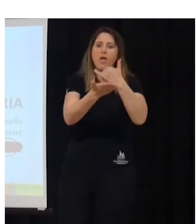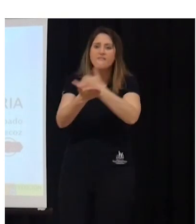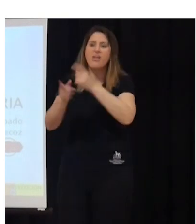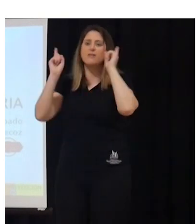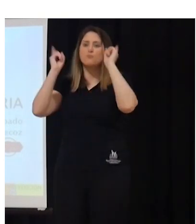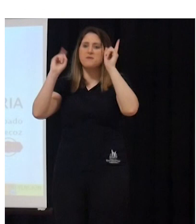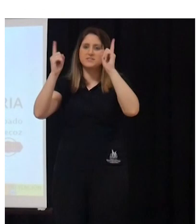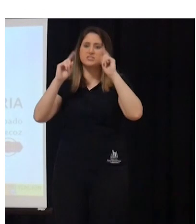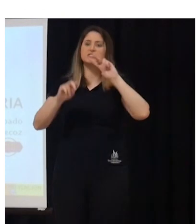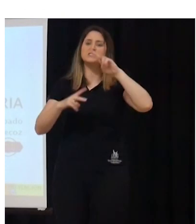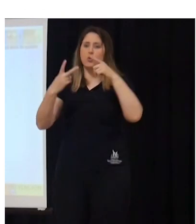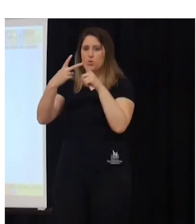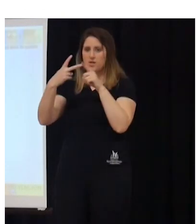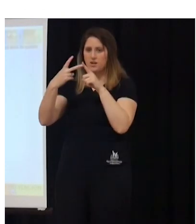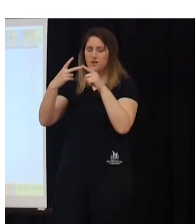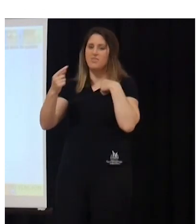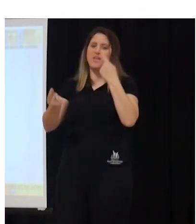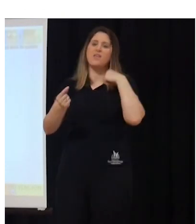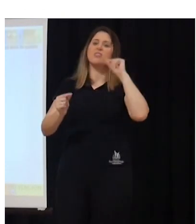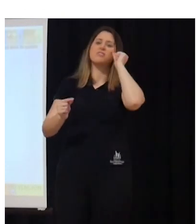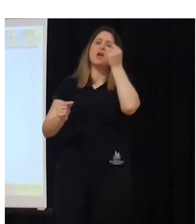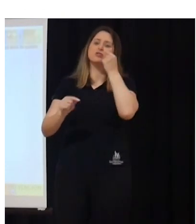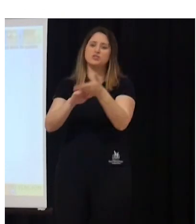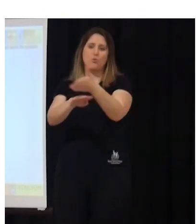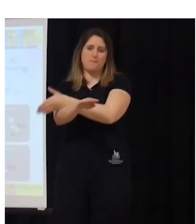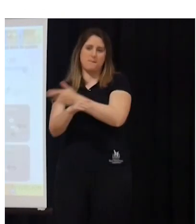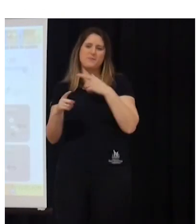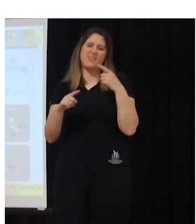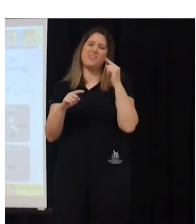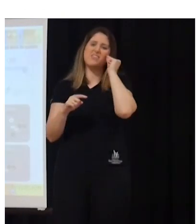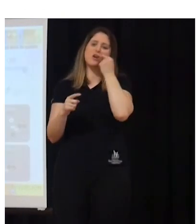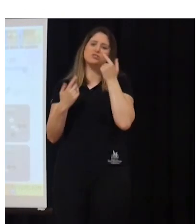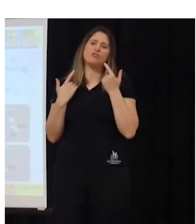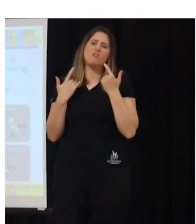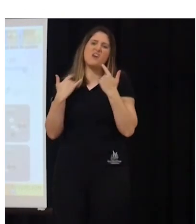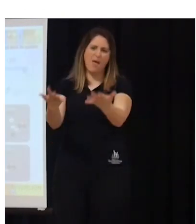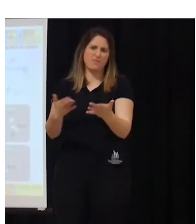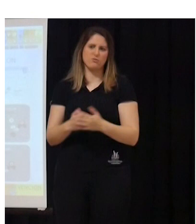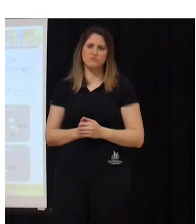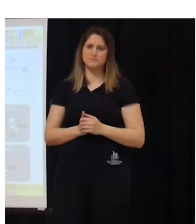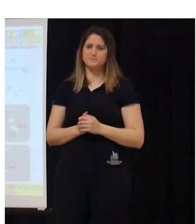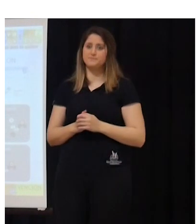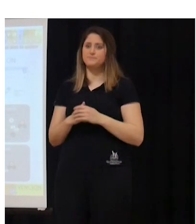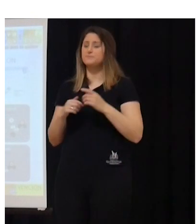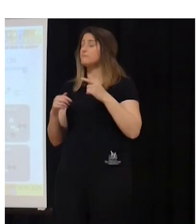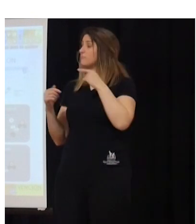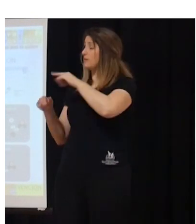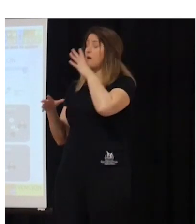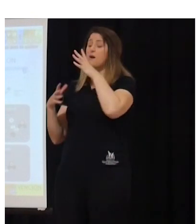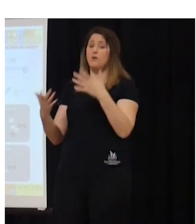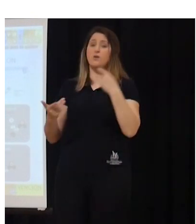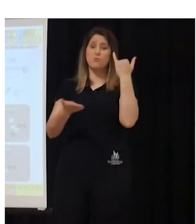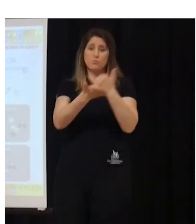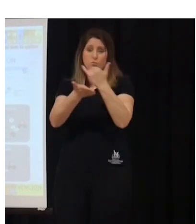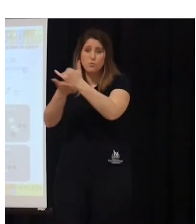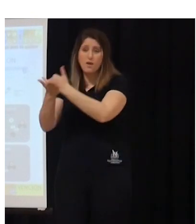prevención secundaria, el diagnóstico precoz. No me interesa. Y hoy en día esas pruebas